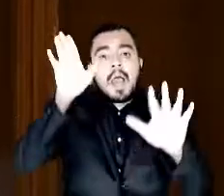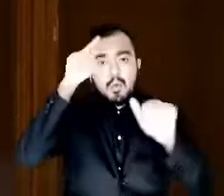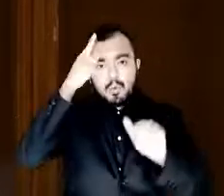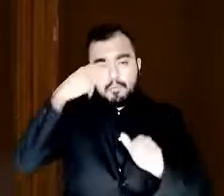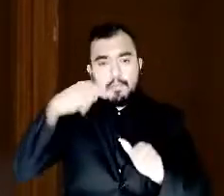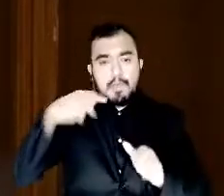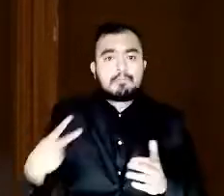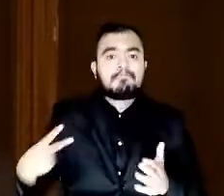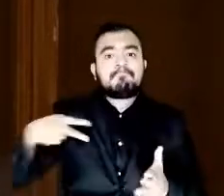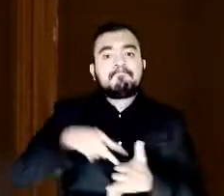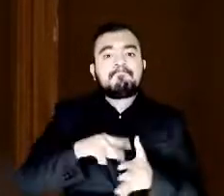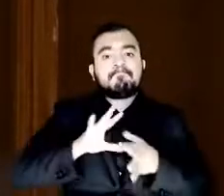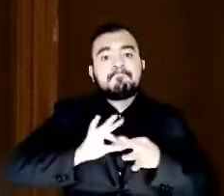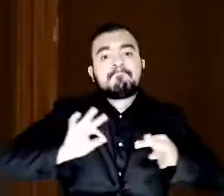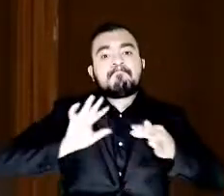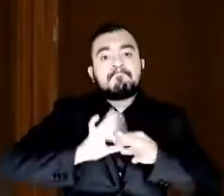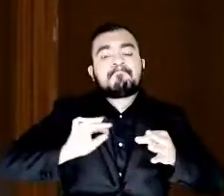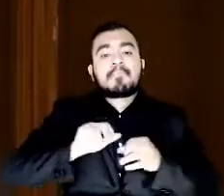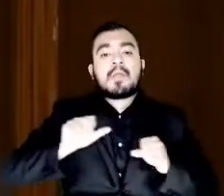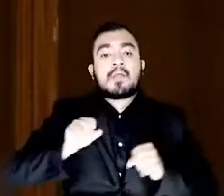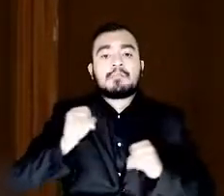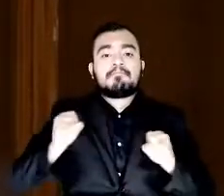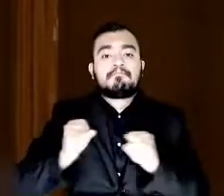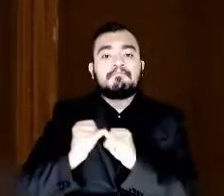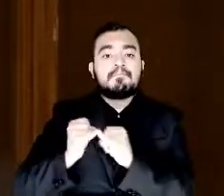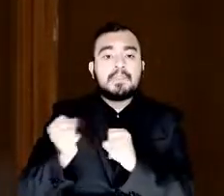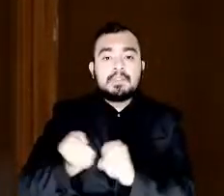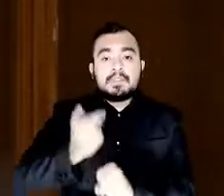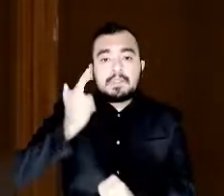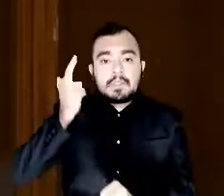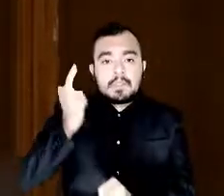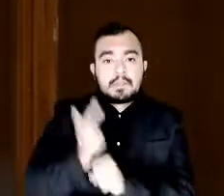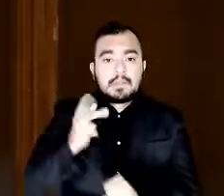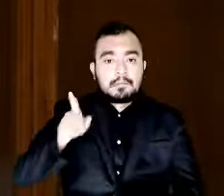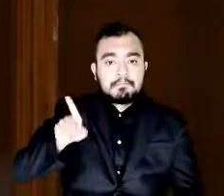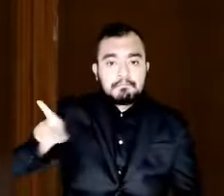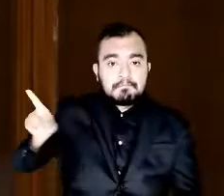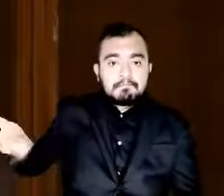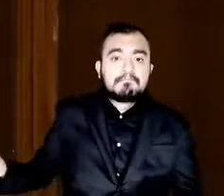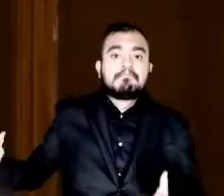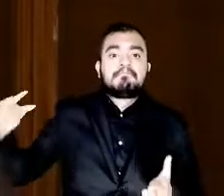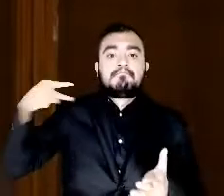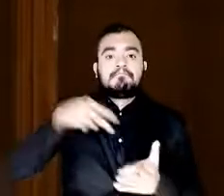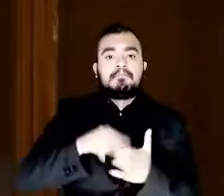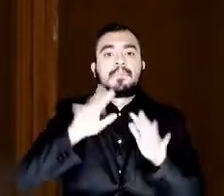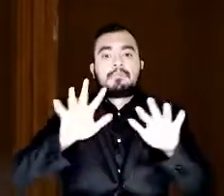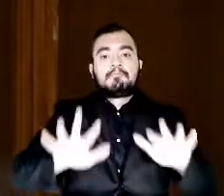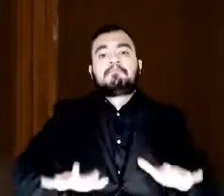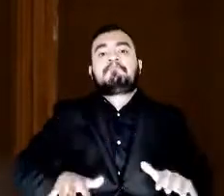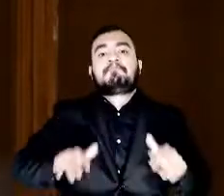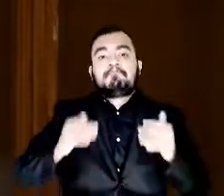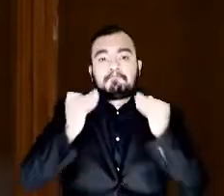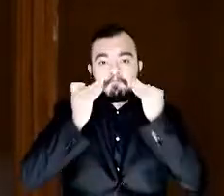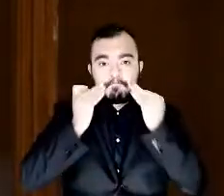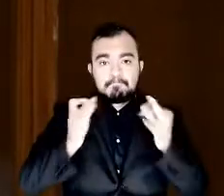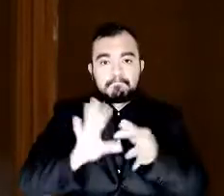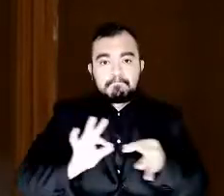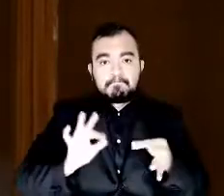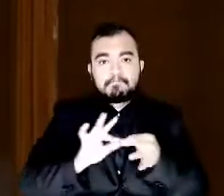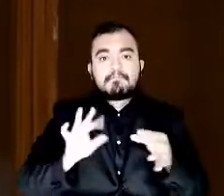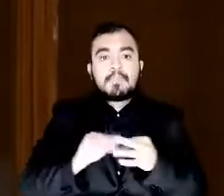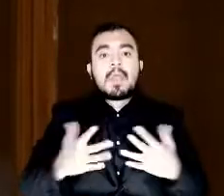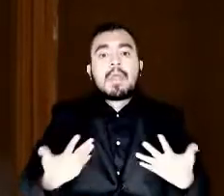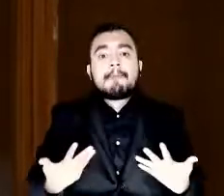comparecencias de titulares de las dependencias de la Administración pública en sesión de la legislatura en modalidad